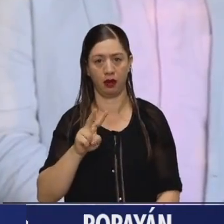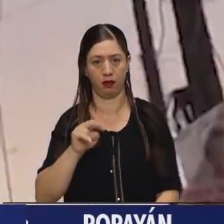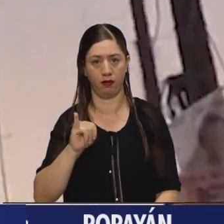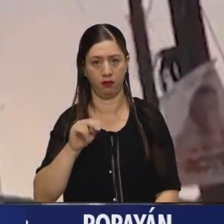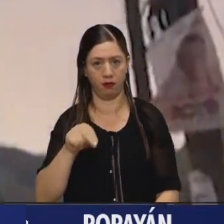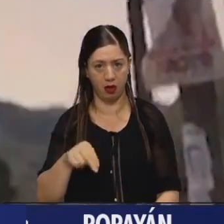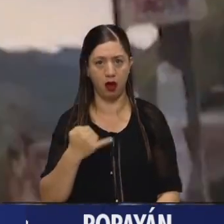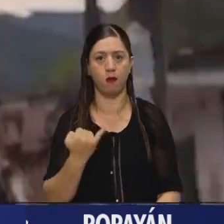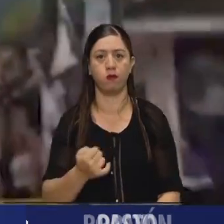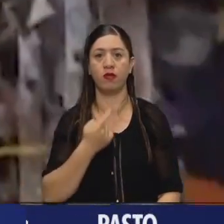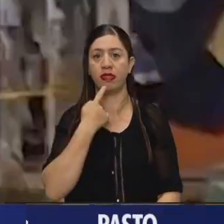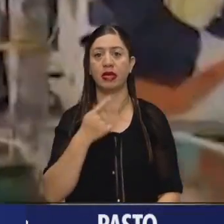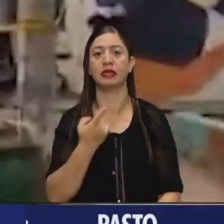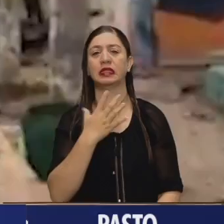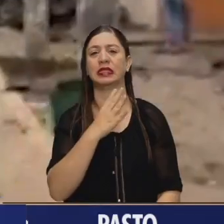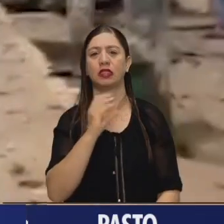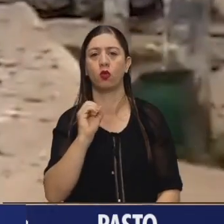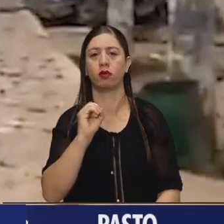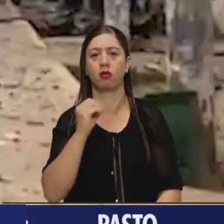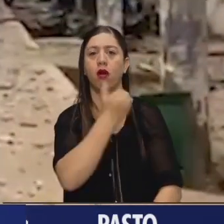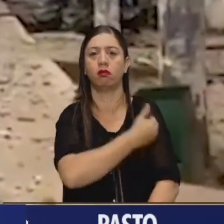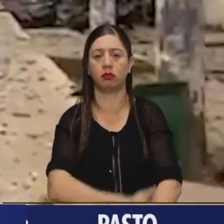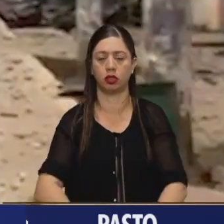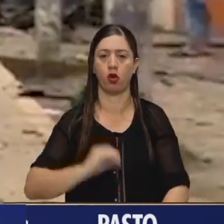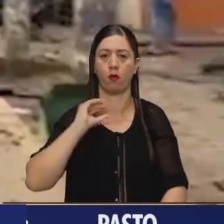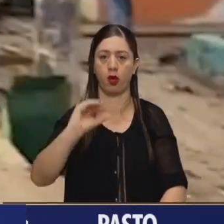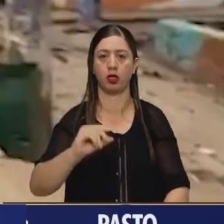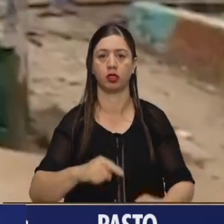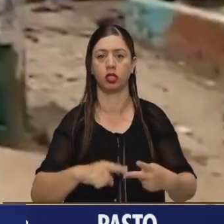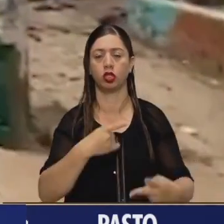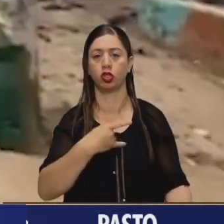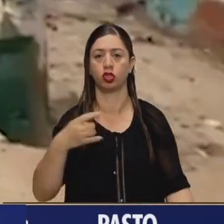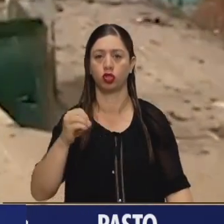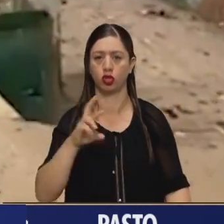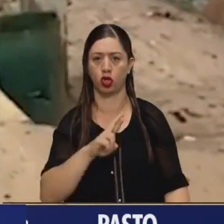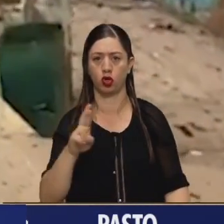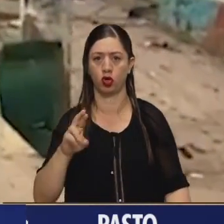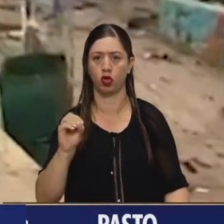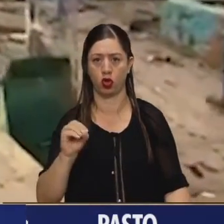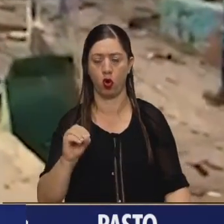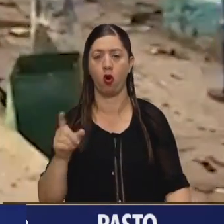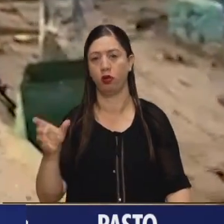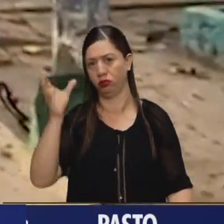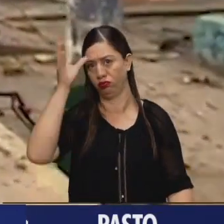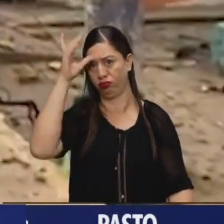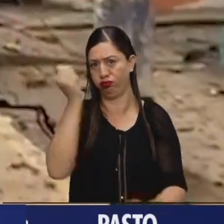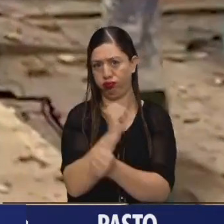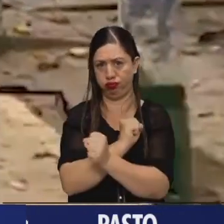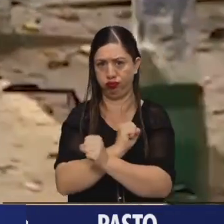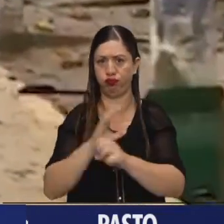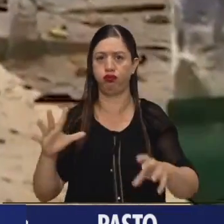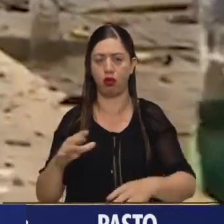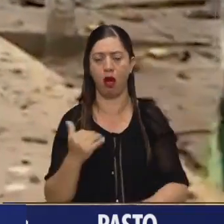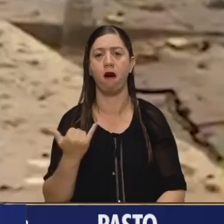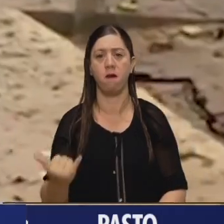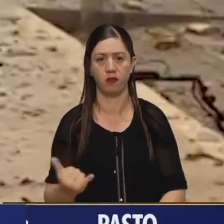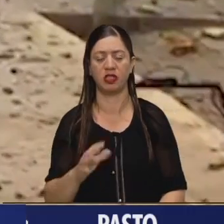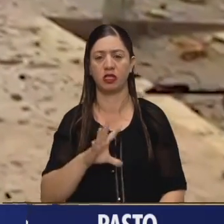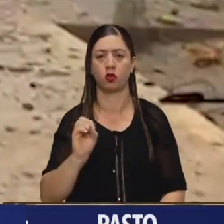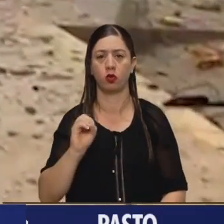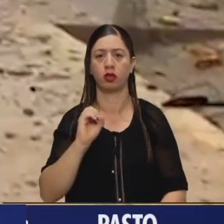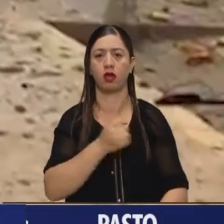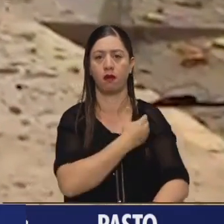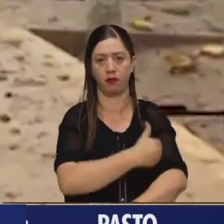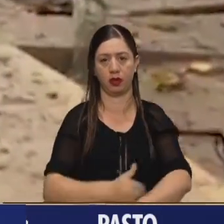esa estructura, se ofrecen 50 millones de pesos, alias El Zorro, explosivista de esta estructura, 50 millones de pesos,